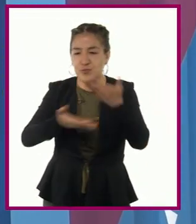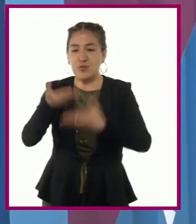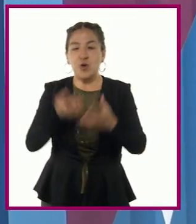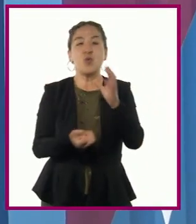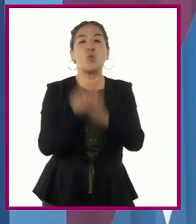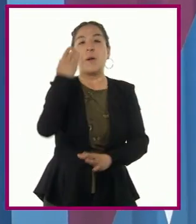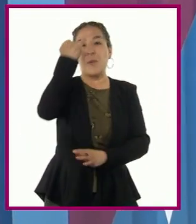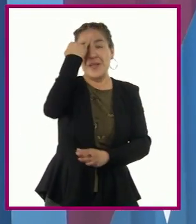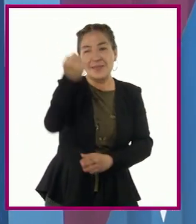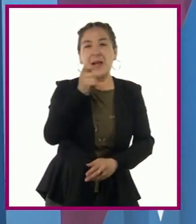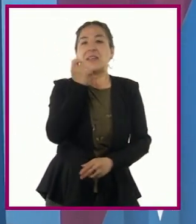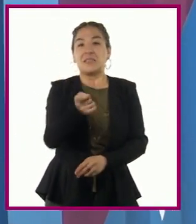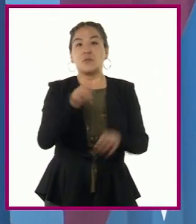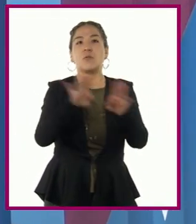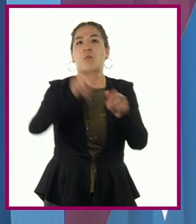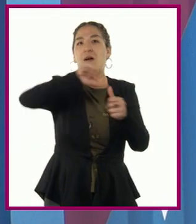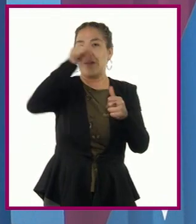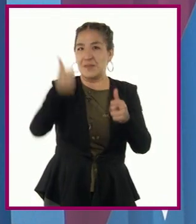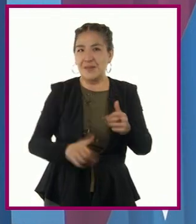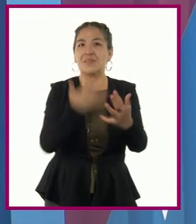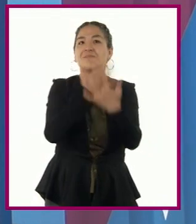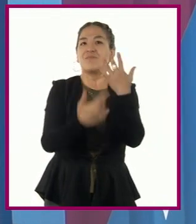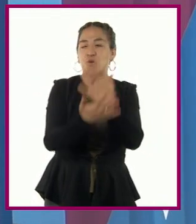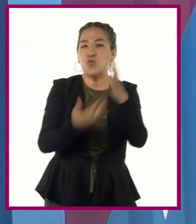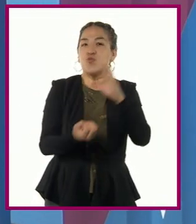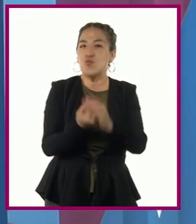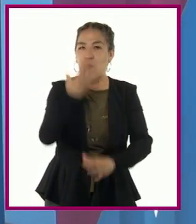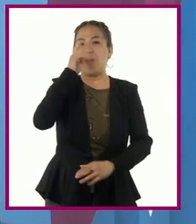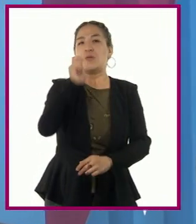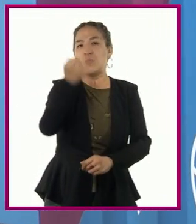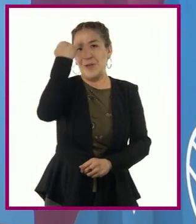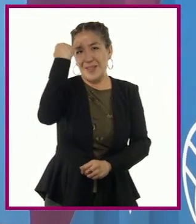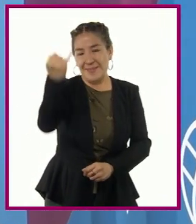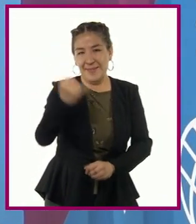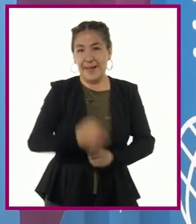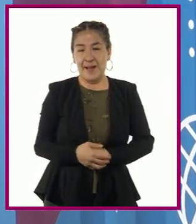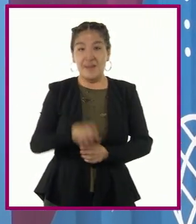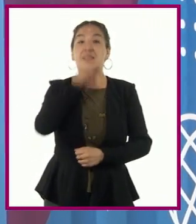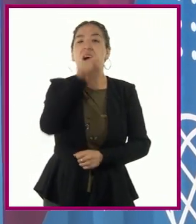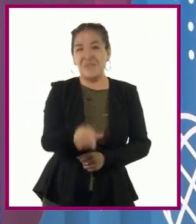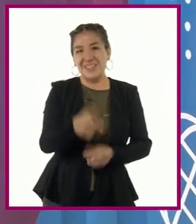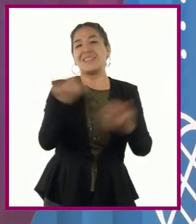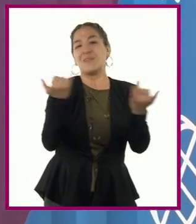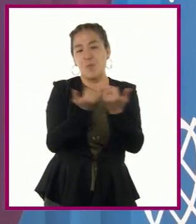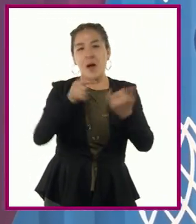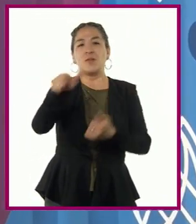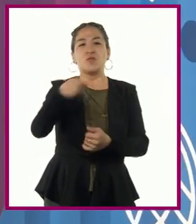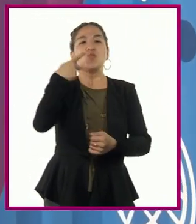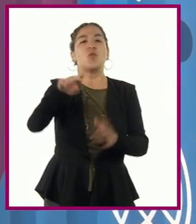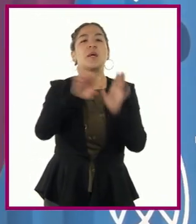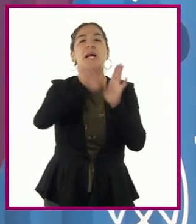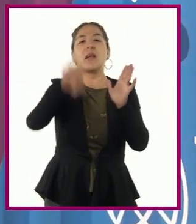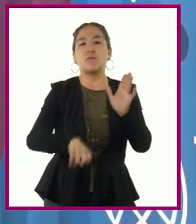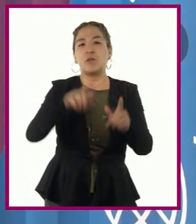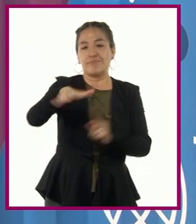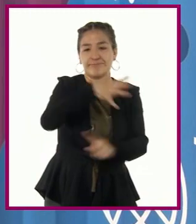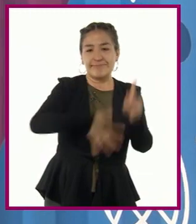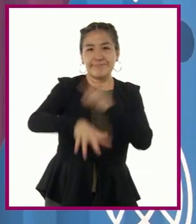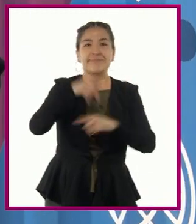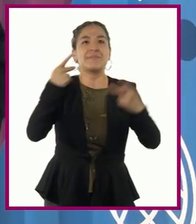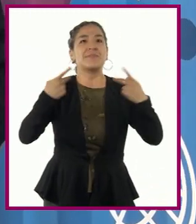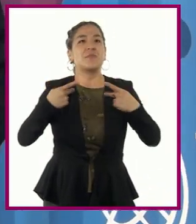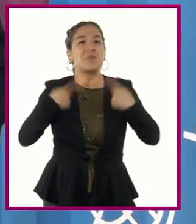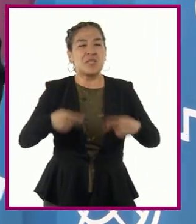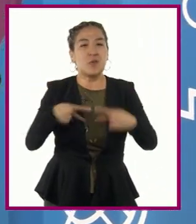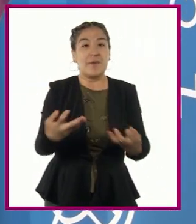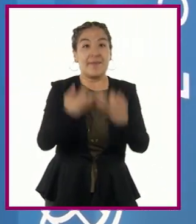y manifestaciones artísticas e ideológicas. Muchas veces son ejemplo para el resto de los territorios y